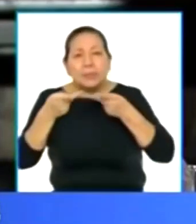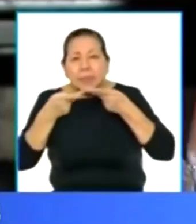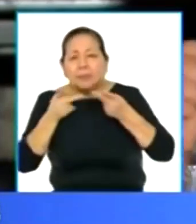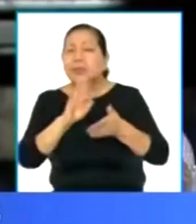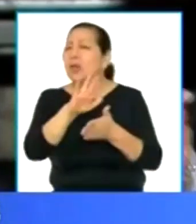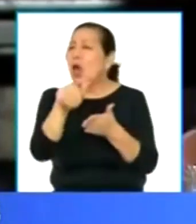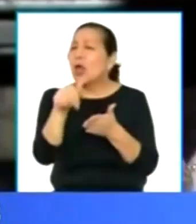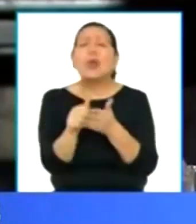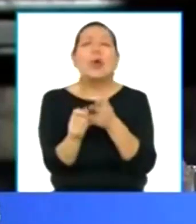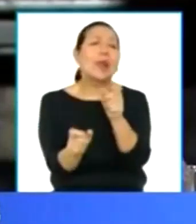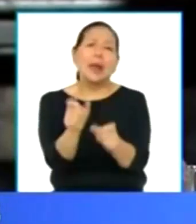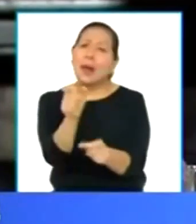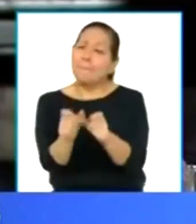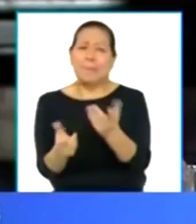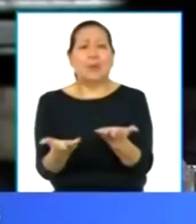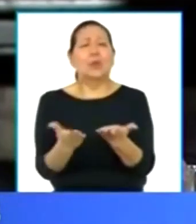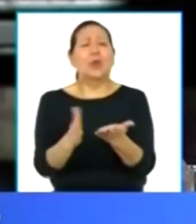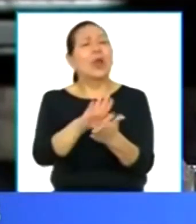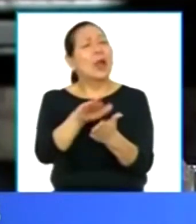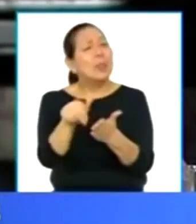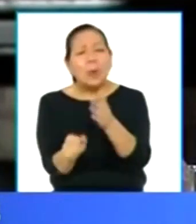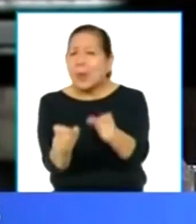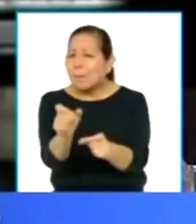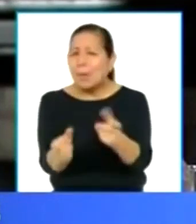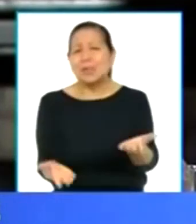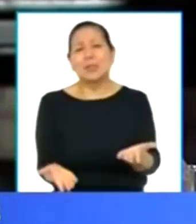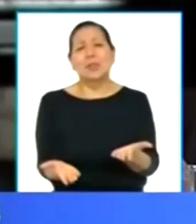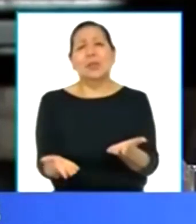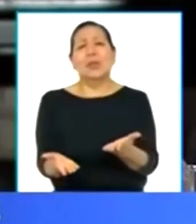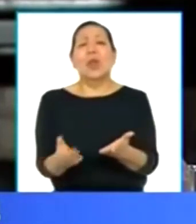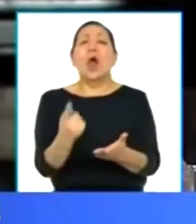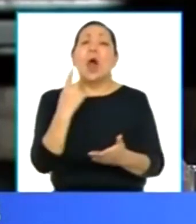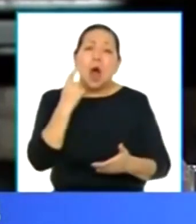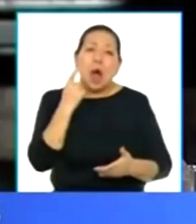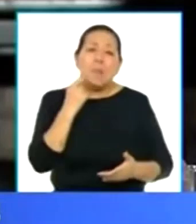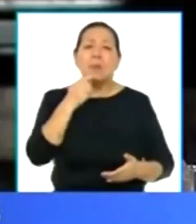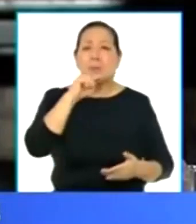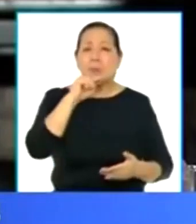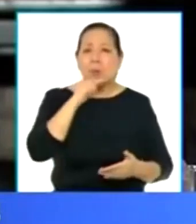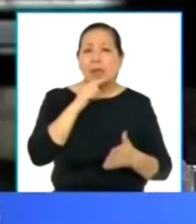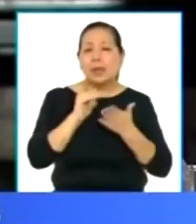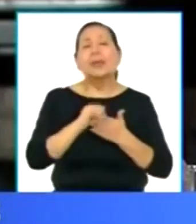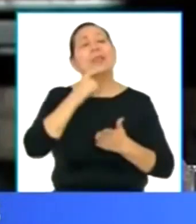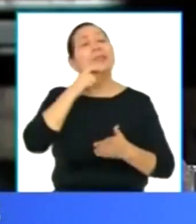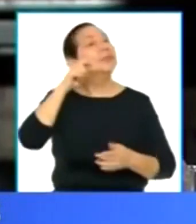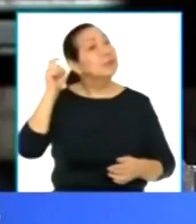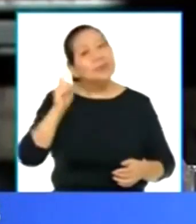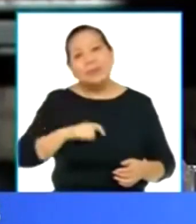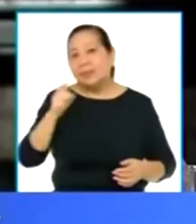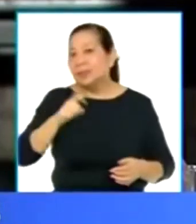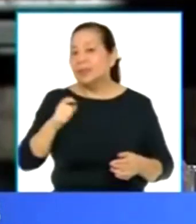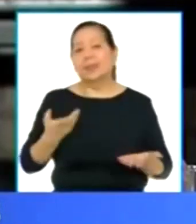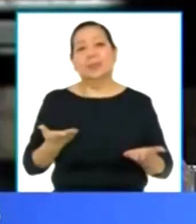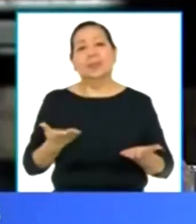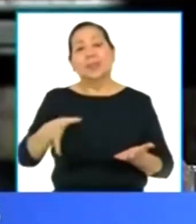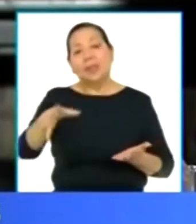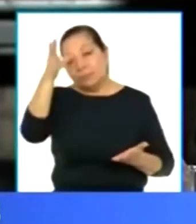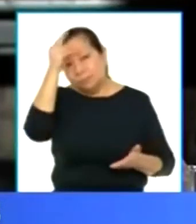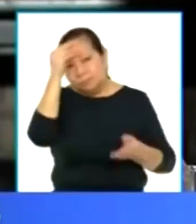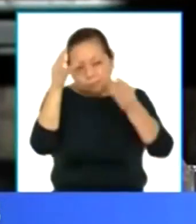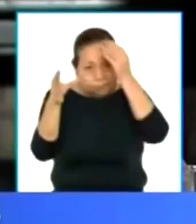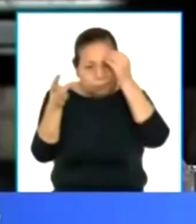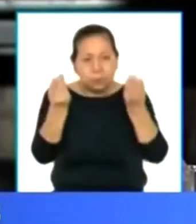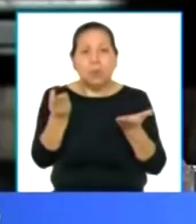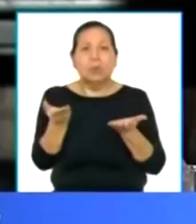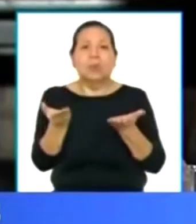a toda la población, a todos los ciudadanos y a todas las ciudadanas, que es necesario que